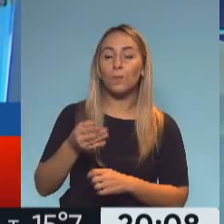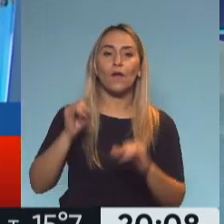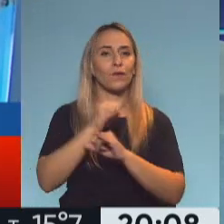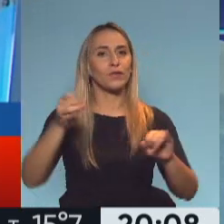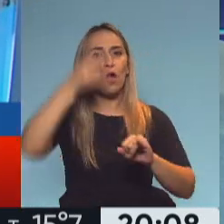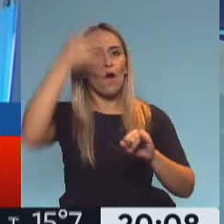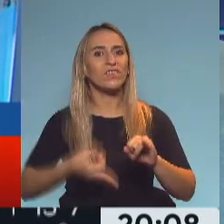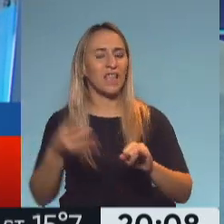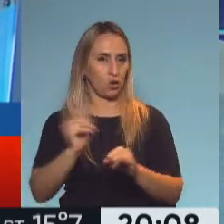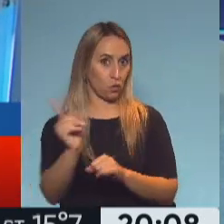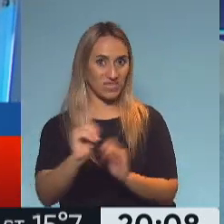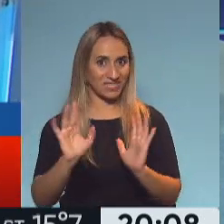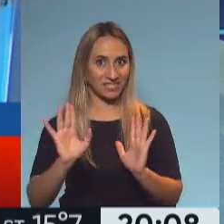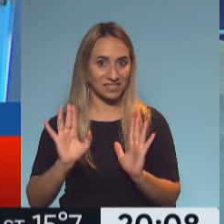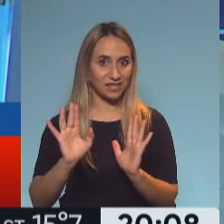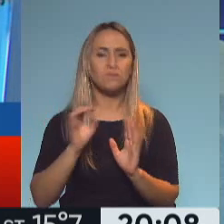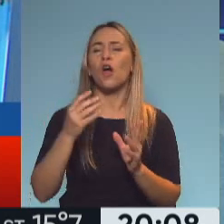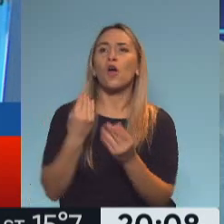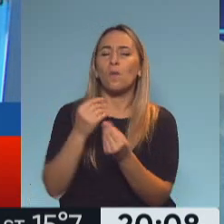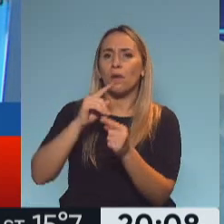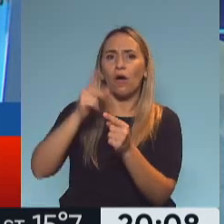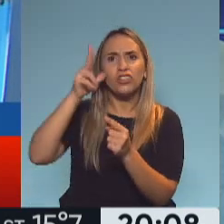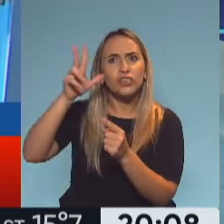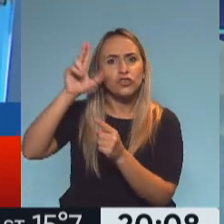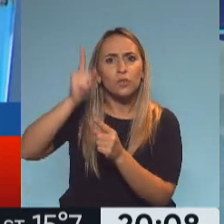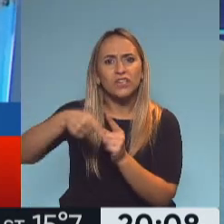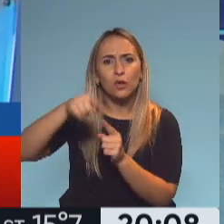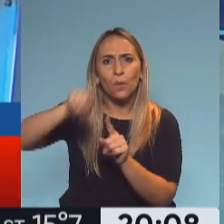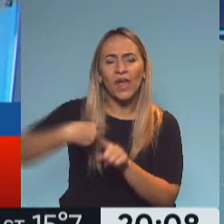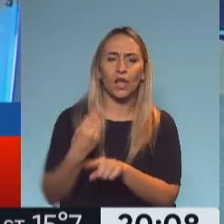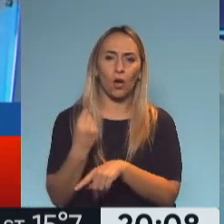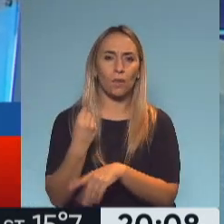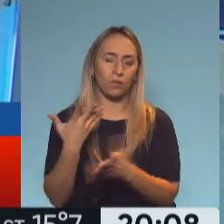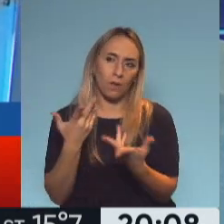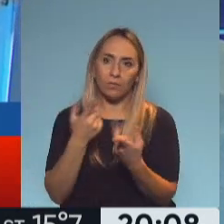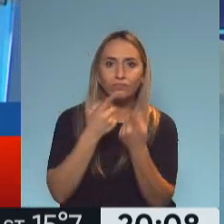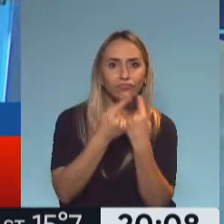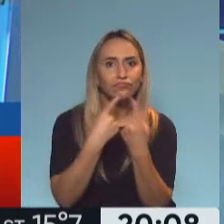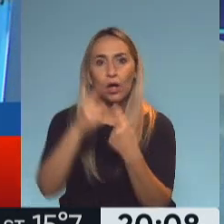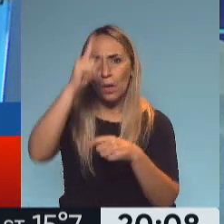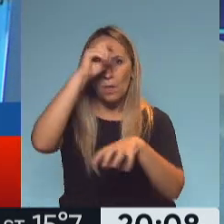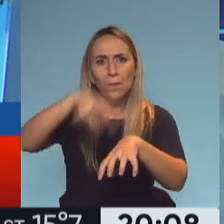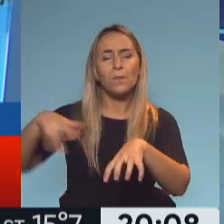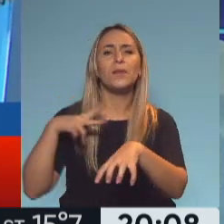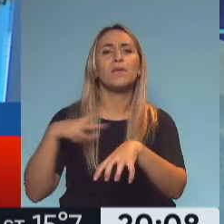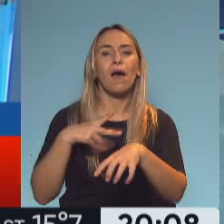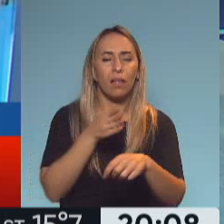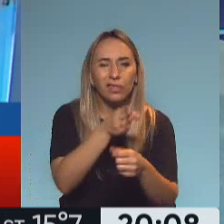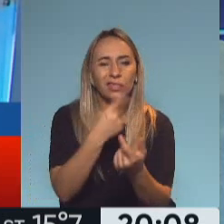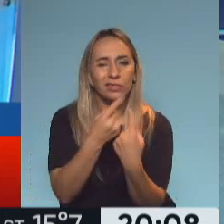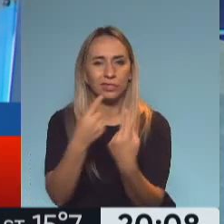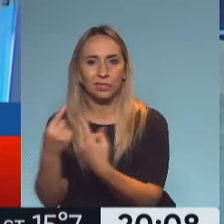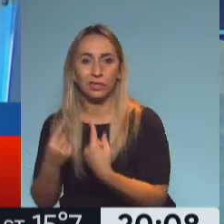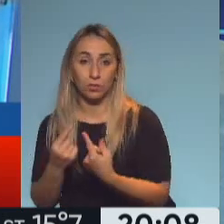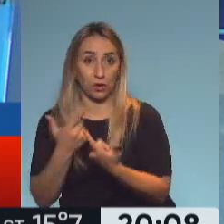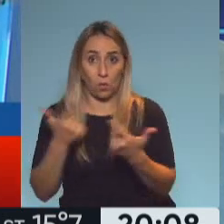oficial. ¿Cómo se llega al 88%? En todo caso, recabando distintos centros de salud privados, porque no existe alguien que los pueda aglutinar. En realidad,